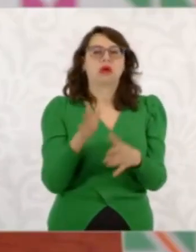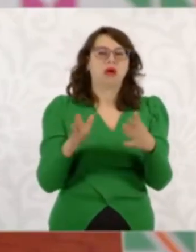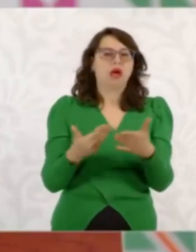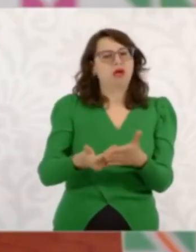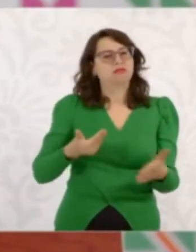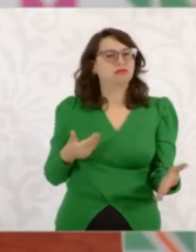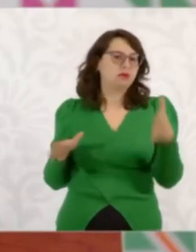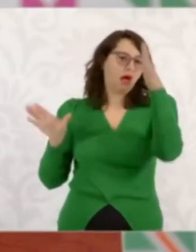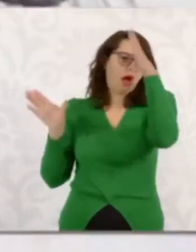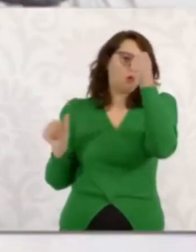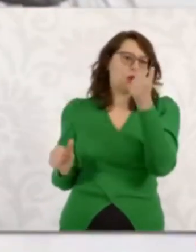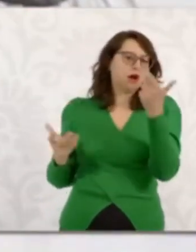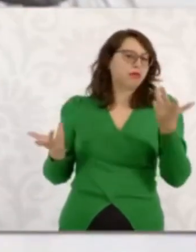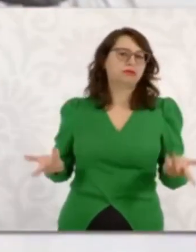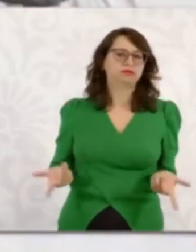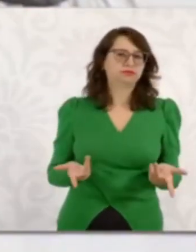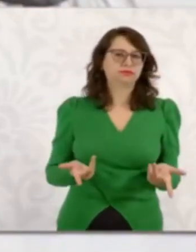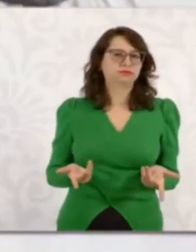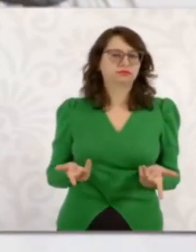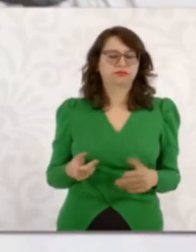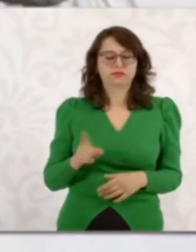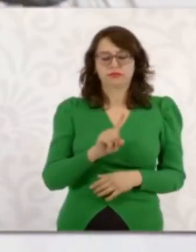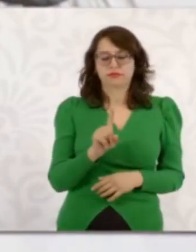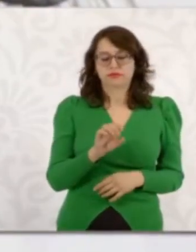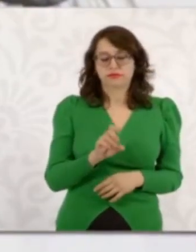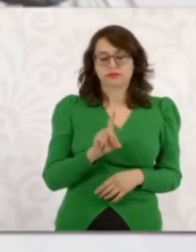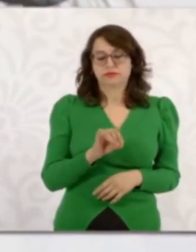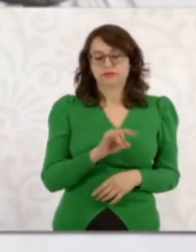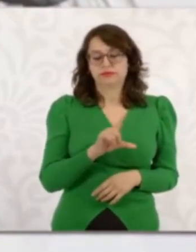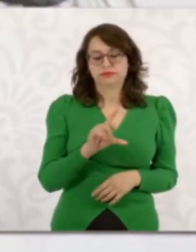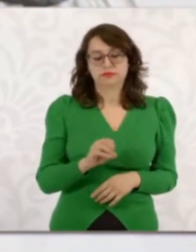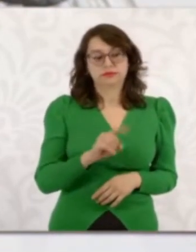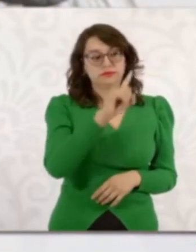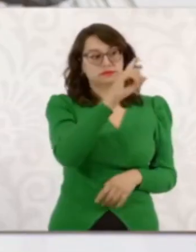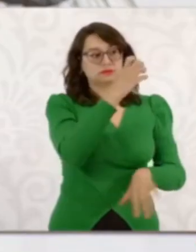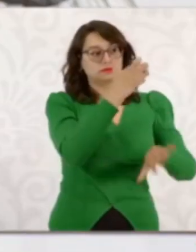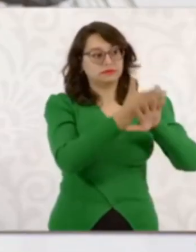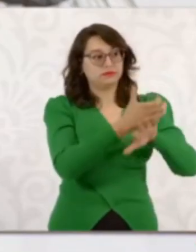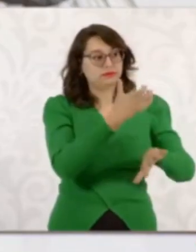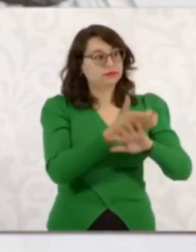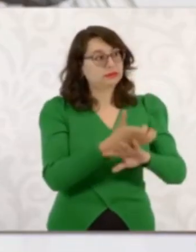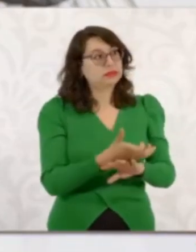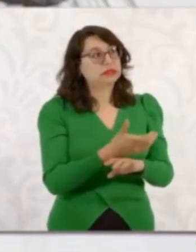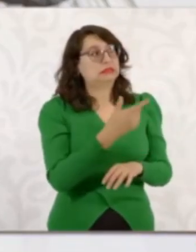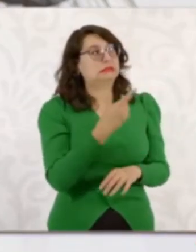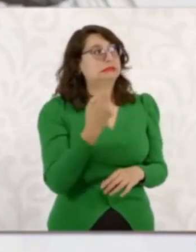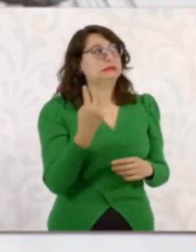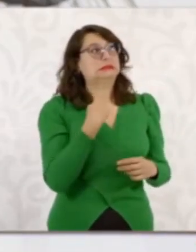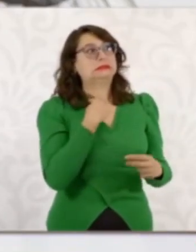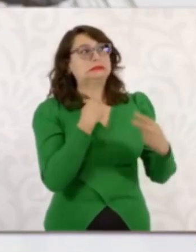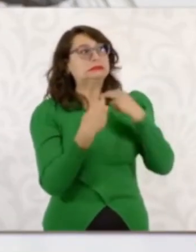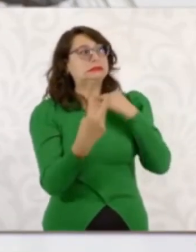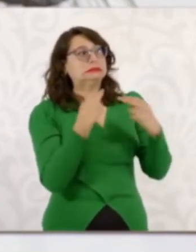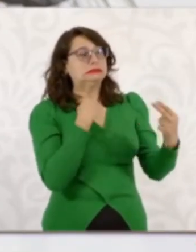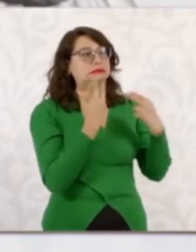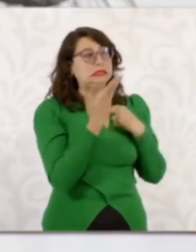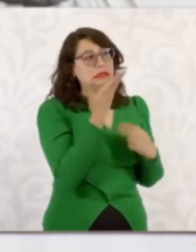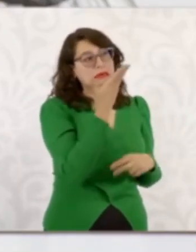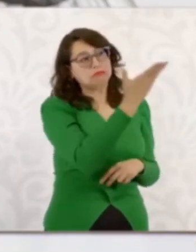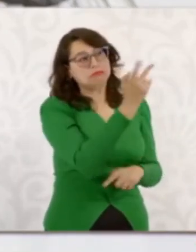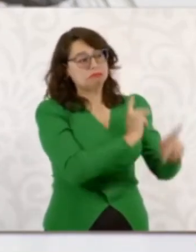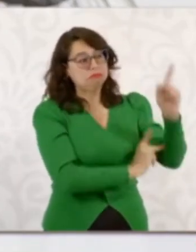porque Zedillo negoció con Estados Unidos para que le dieran un crédito para resolver el problema de la crisis